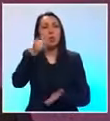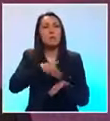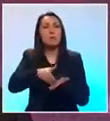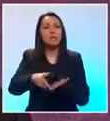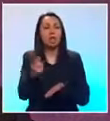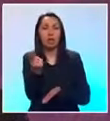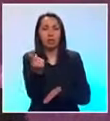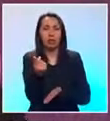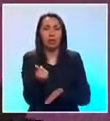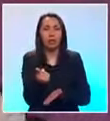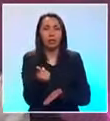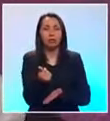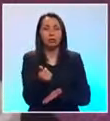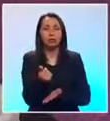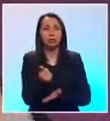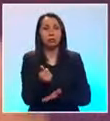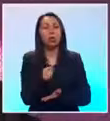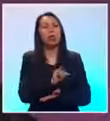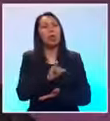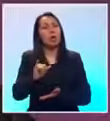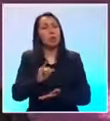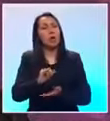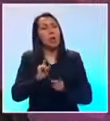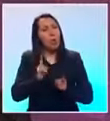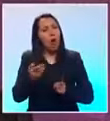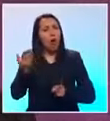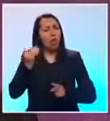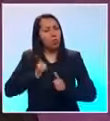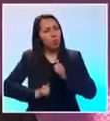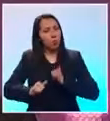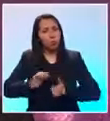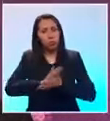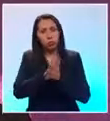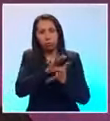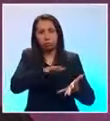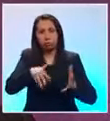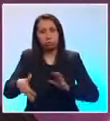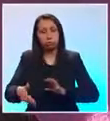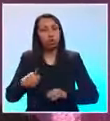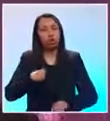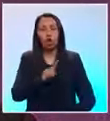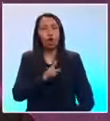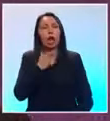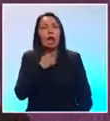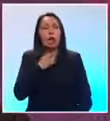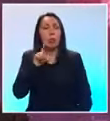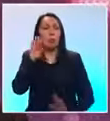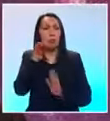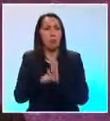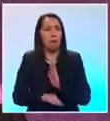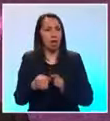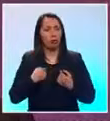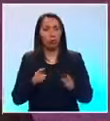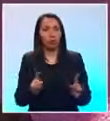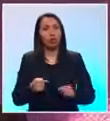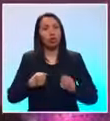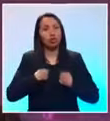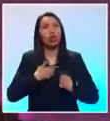de pesos después de todo lo que les pasó. Y yo no quiero ser menos y